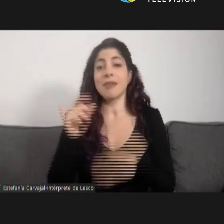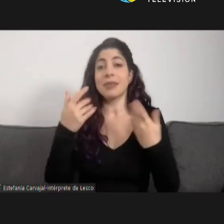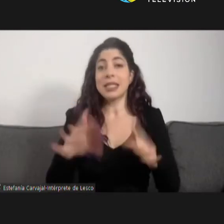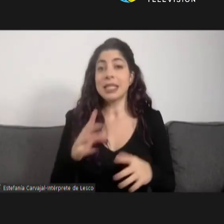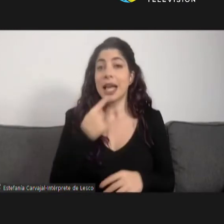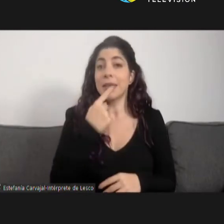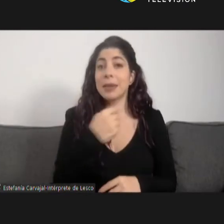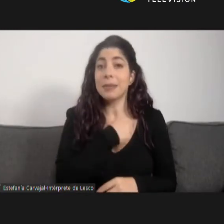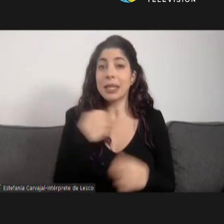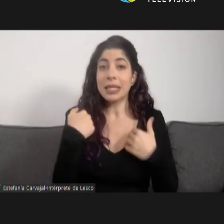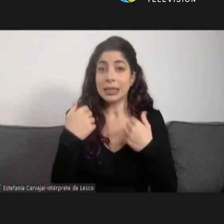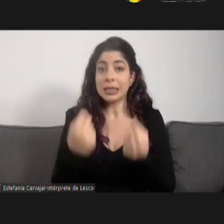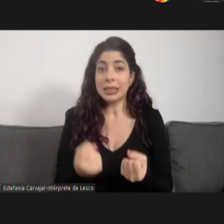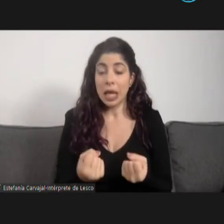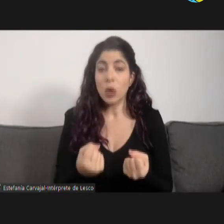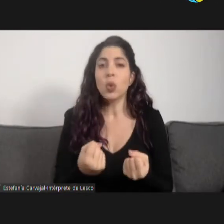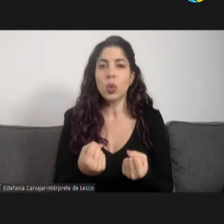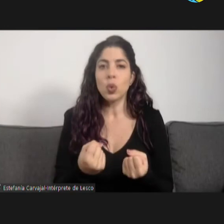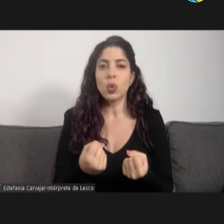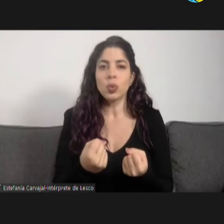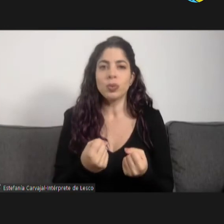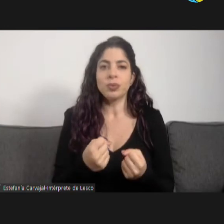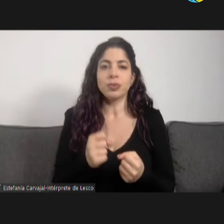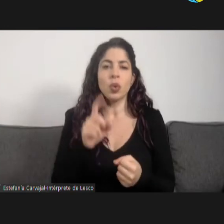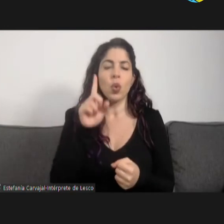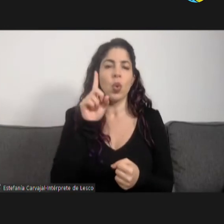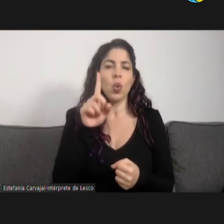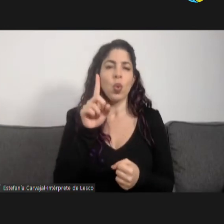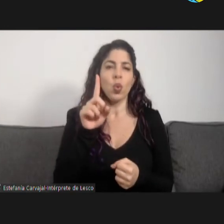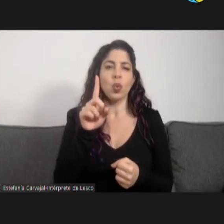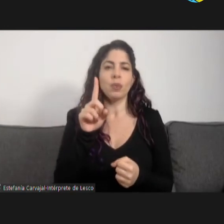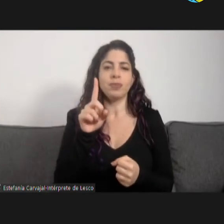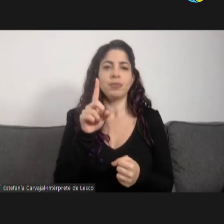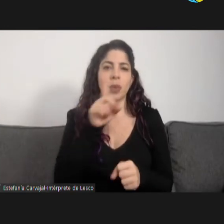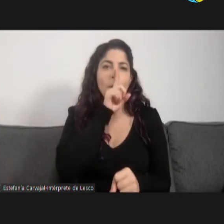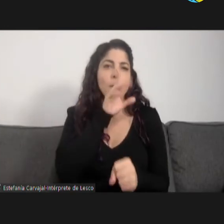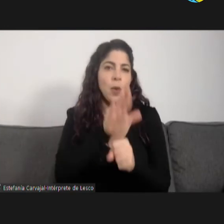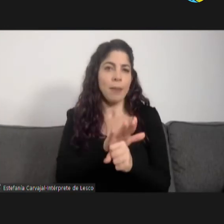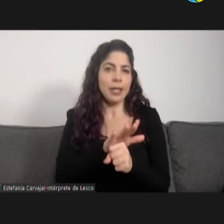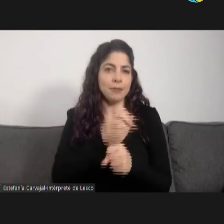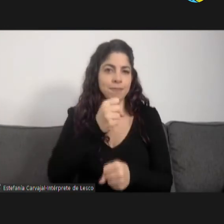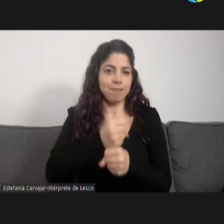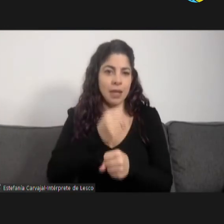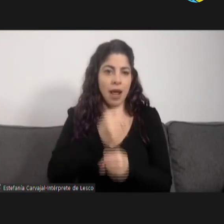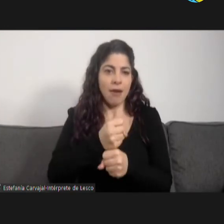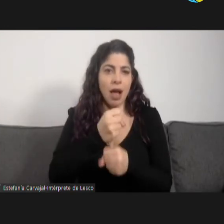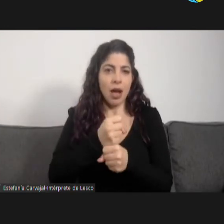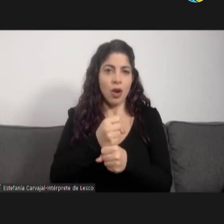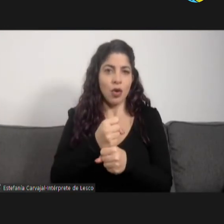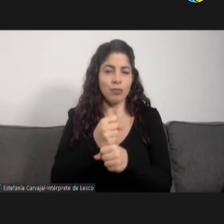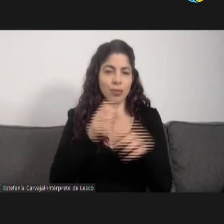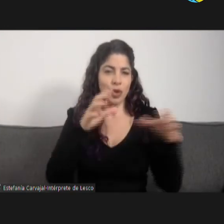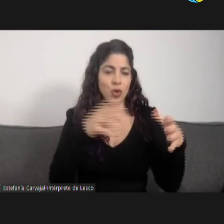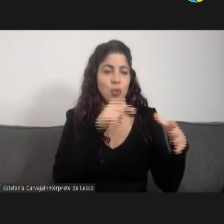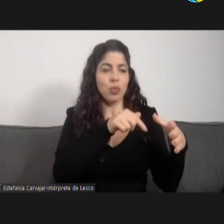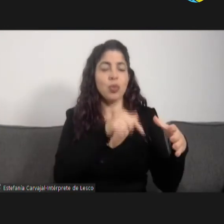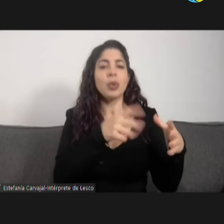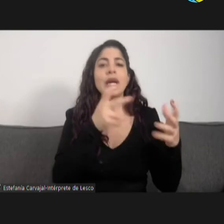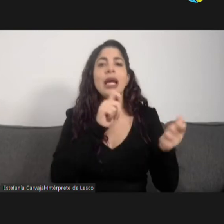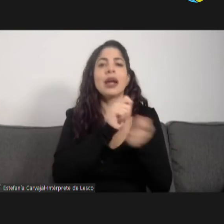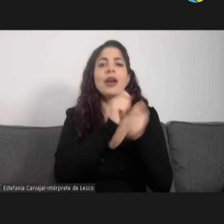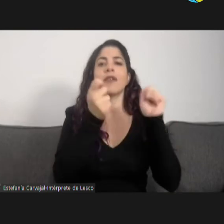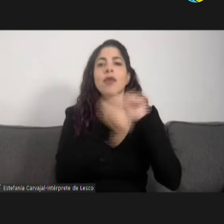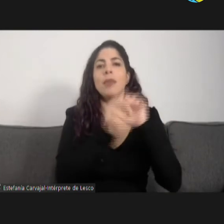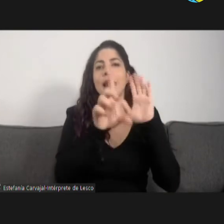ministro de Salud, está como parte de uno de los compromisos de trabajo con los diferentes sectores, las reformas jurídicas